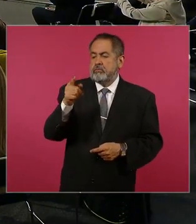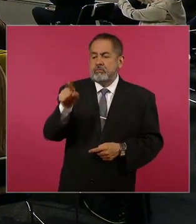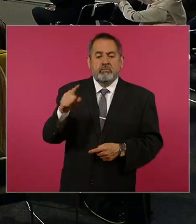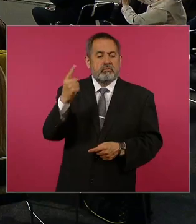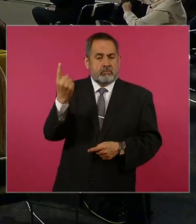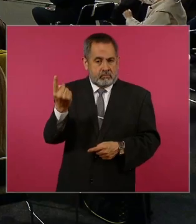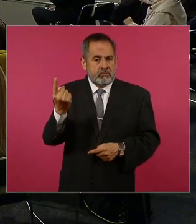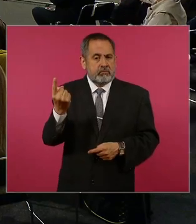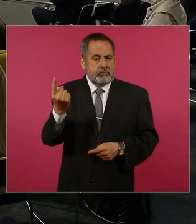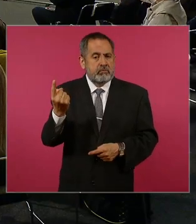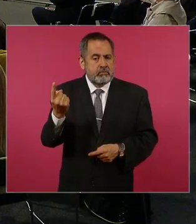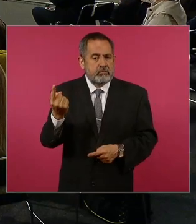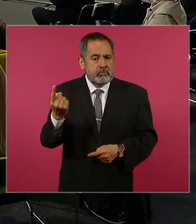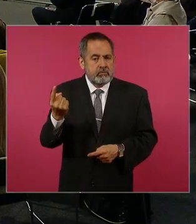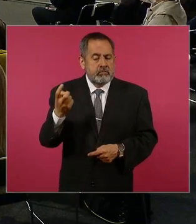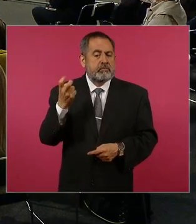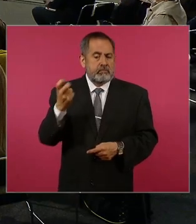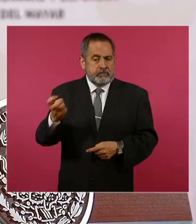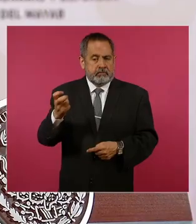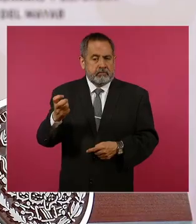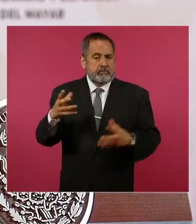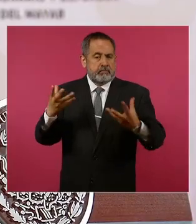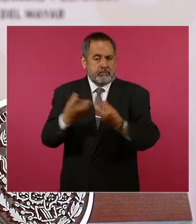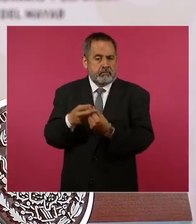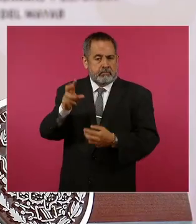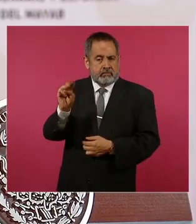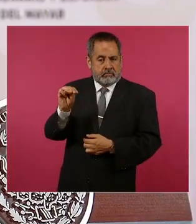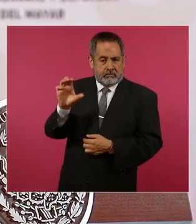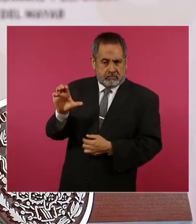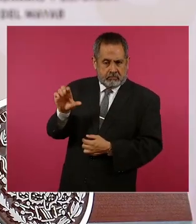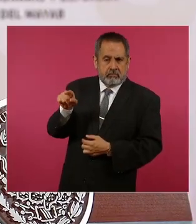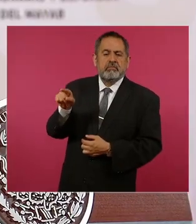43.1 es del Movimiento Ciudadano.